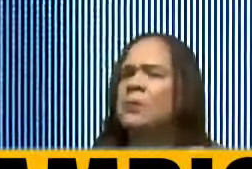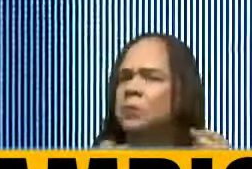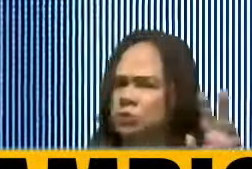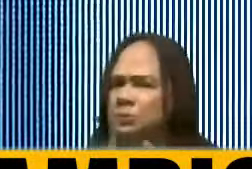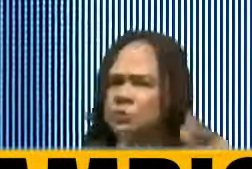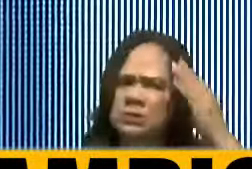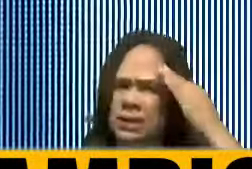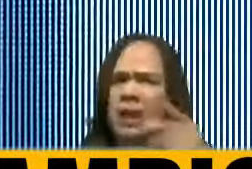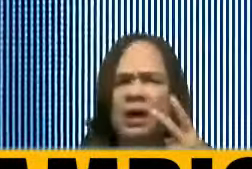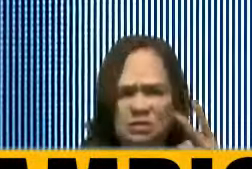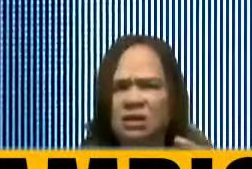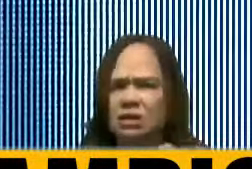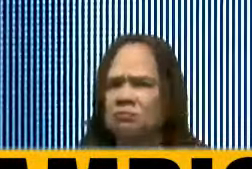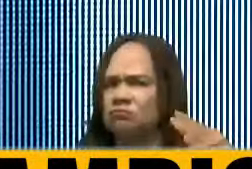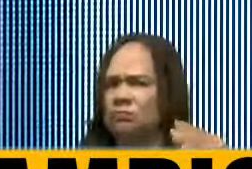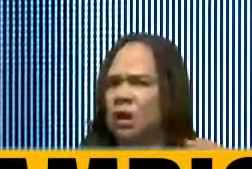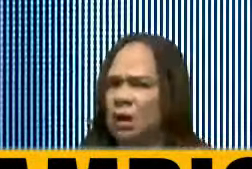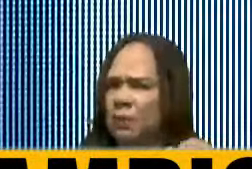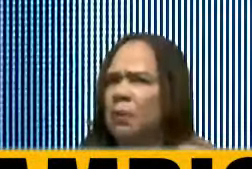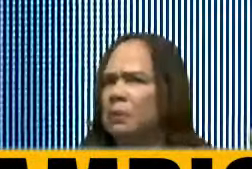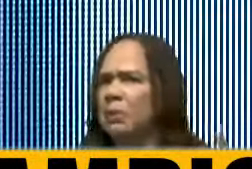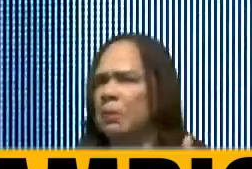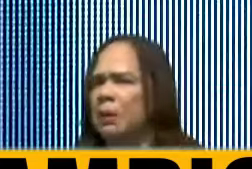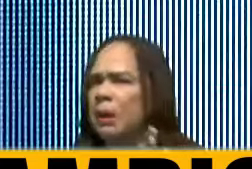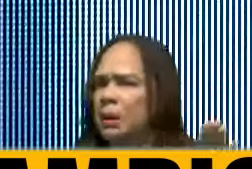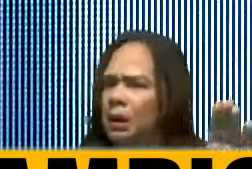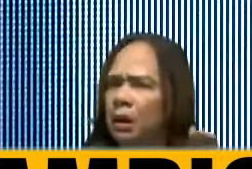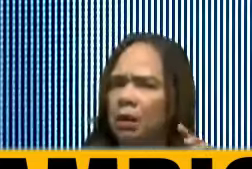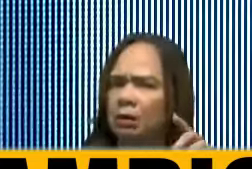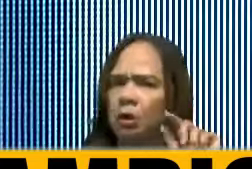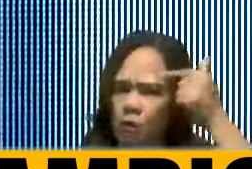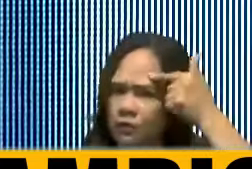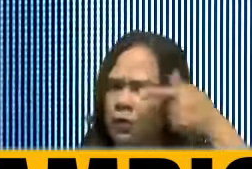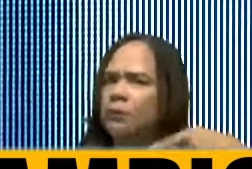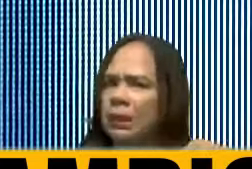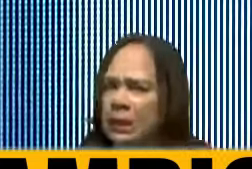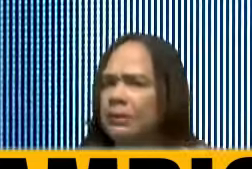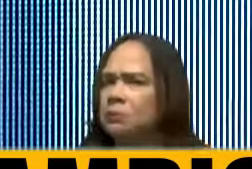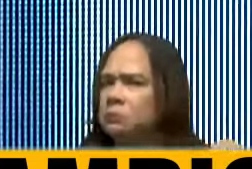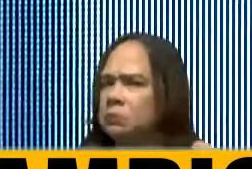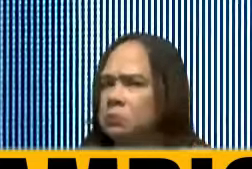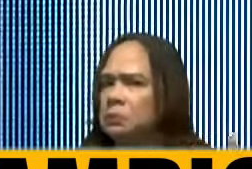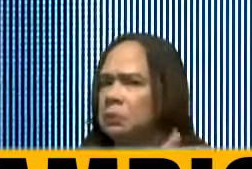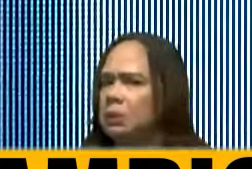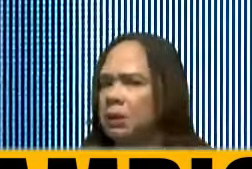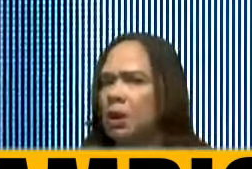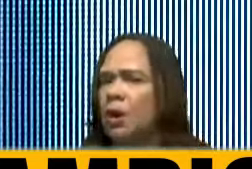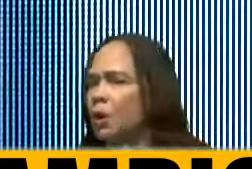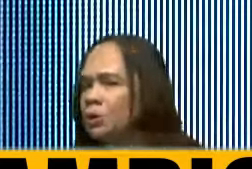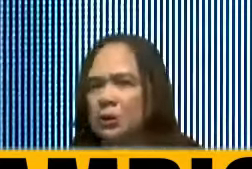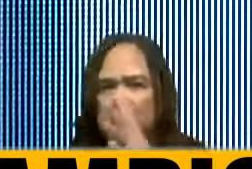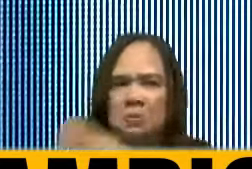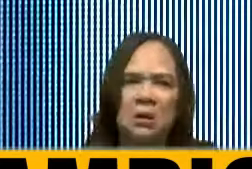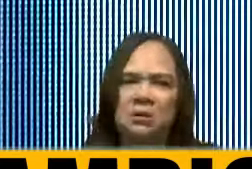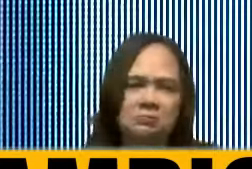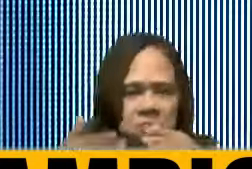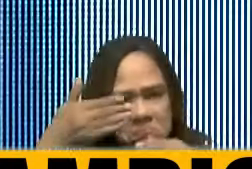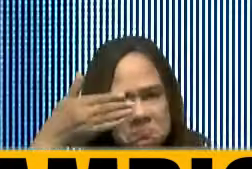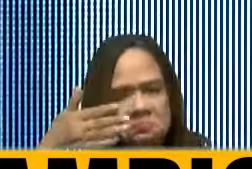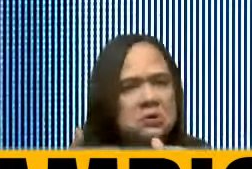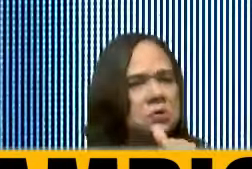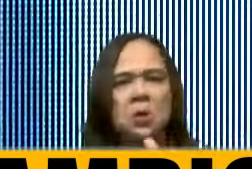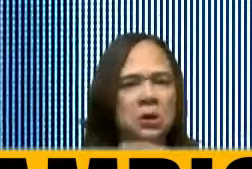los indicadores la gente aprecia la labor de gobierno que estamos haciendo la mayoría de la pobl Y eso no significa que no que